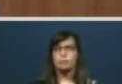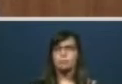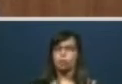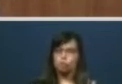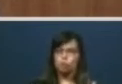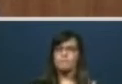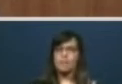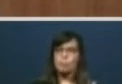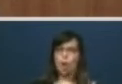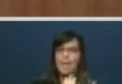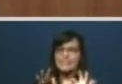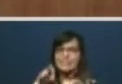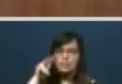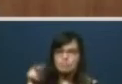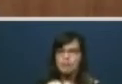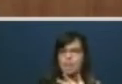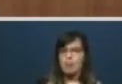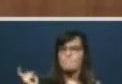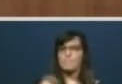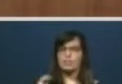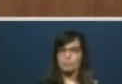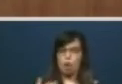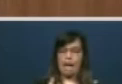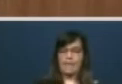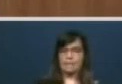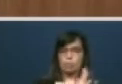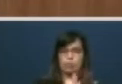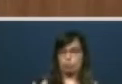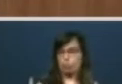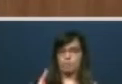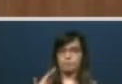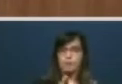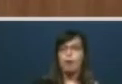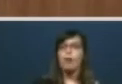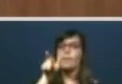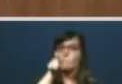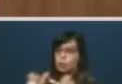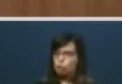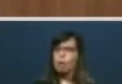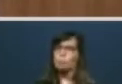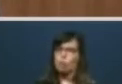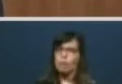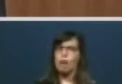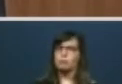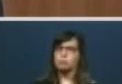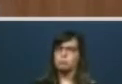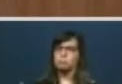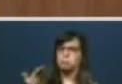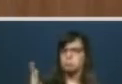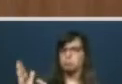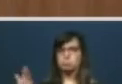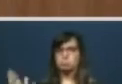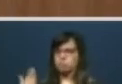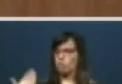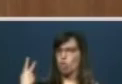de transparencia y participación cuyo anteproyecto acabamos de presentar y al que los ciudadanos han podido formular alegaciones a lo largo de las dos